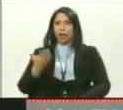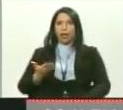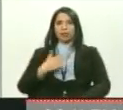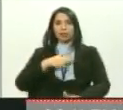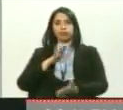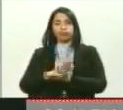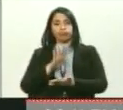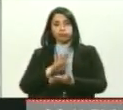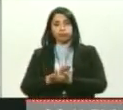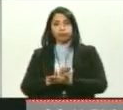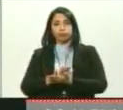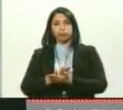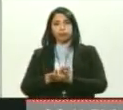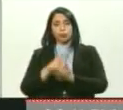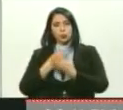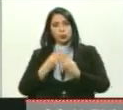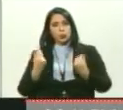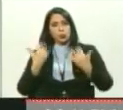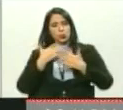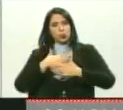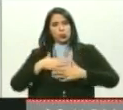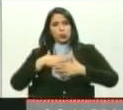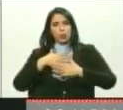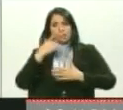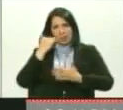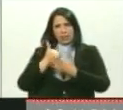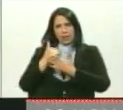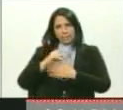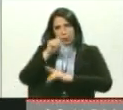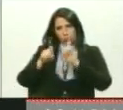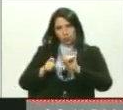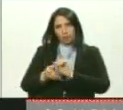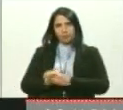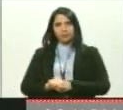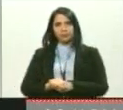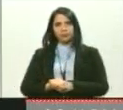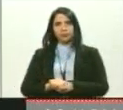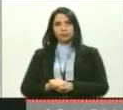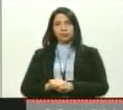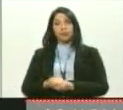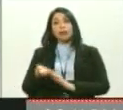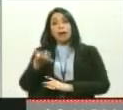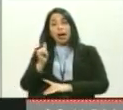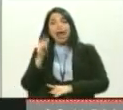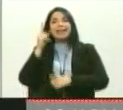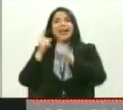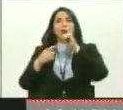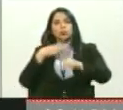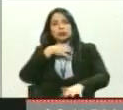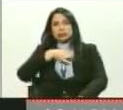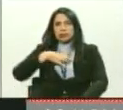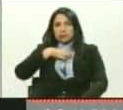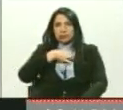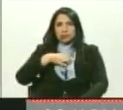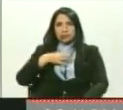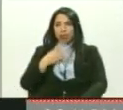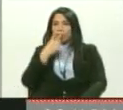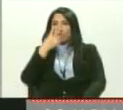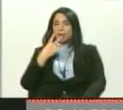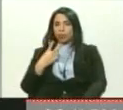estabilidad emocional, ¿no? Mira esta pregunta. Si se te presenta alguna sintomatología